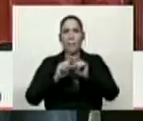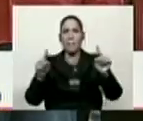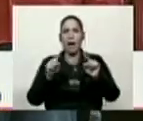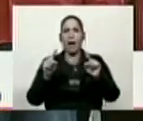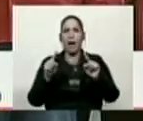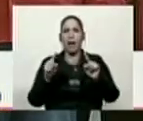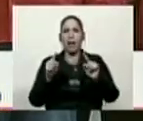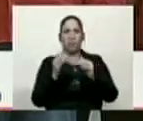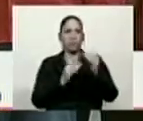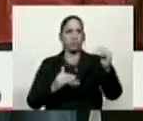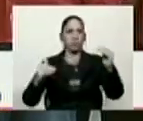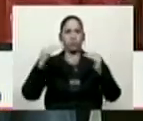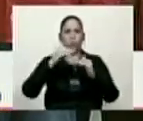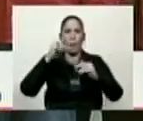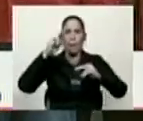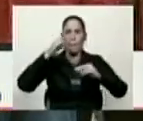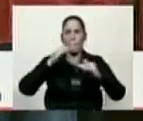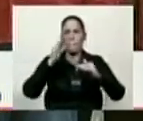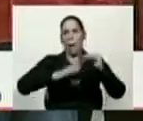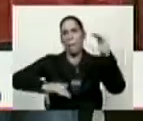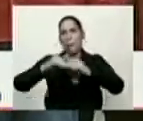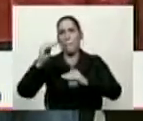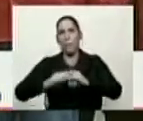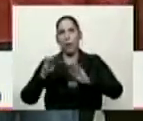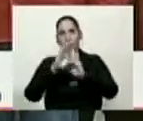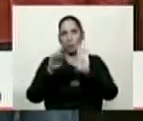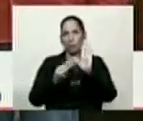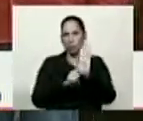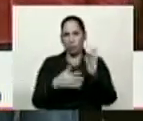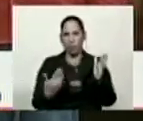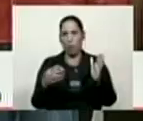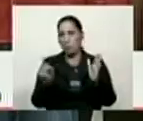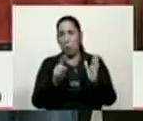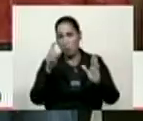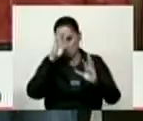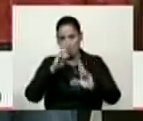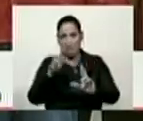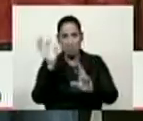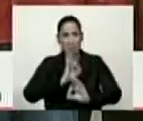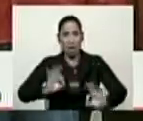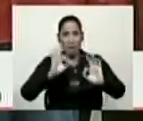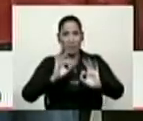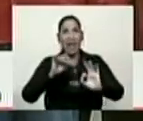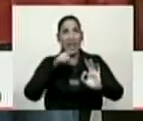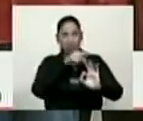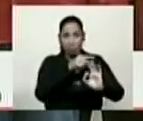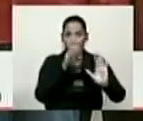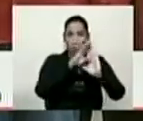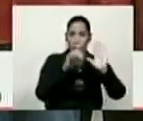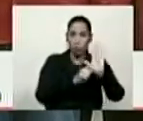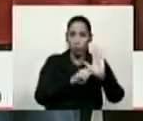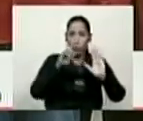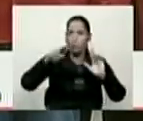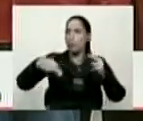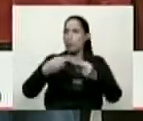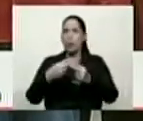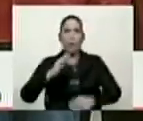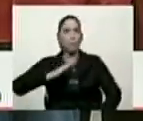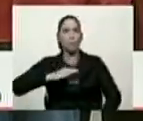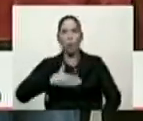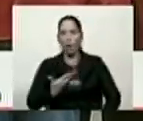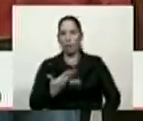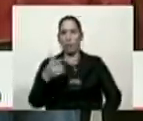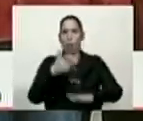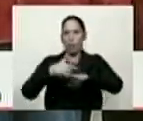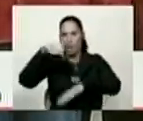la Constitución de la República Bolivariana de Venezuela. En el marco de esta Constitución, jamás podrán ellos volver a gobernar esta patria.